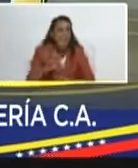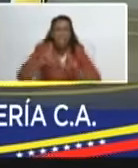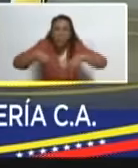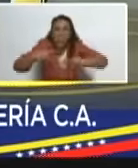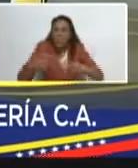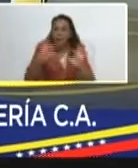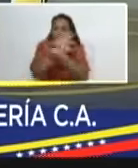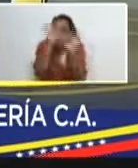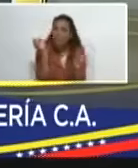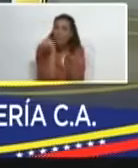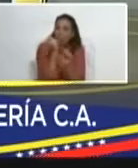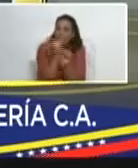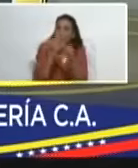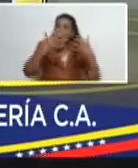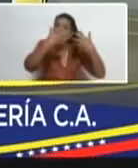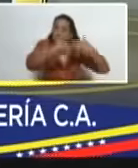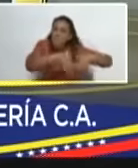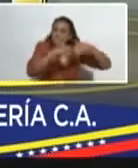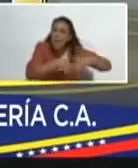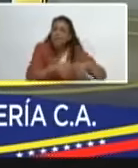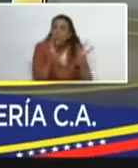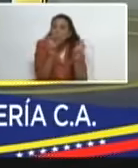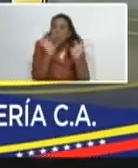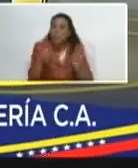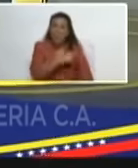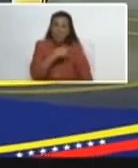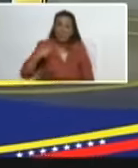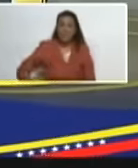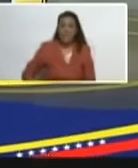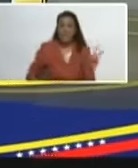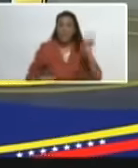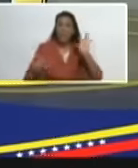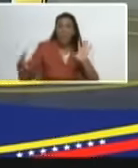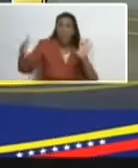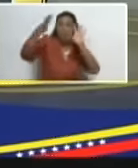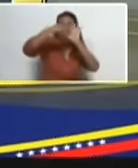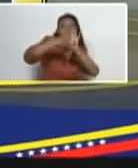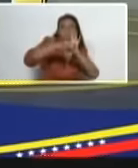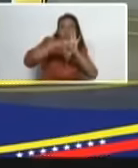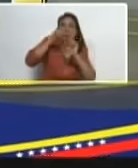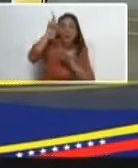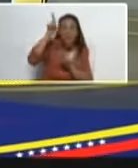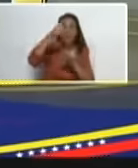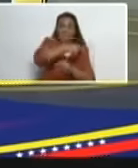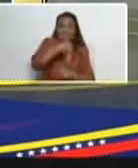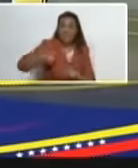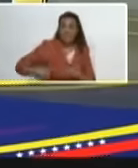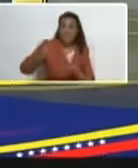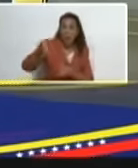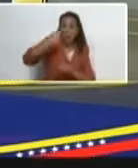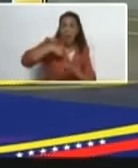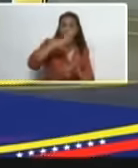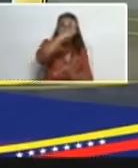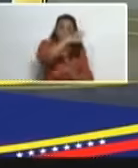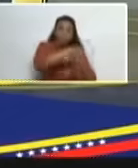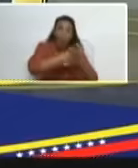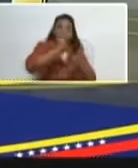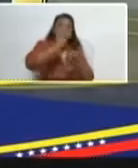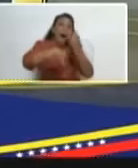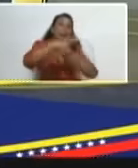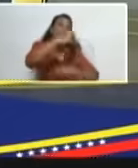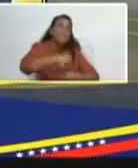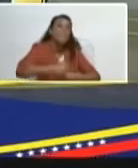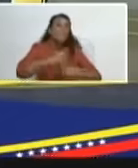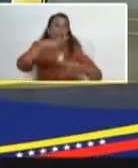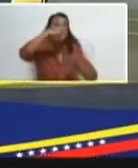novedosa que con la empresa también china, venezolana, con estos compañeros que de la mano del gobierno